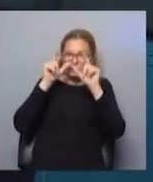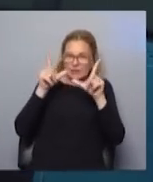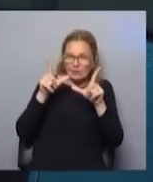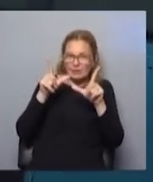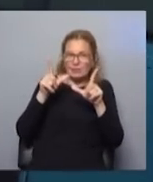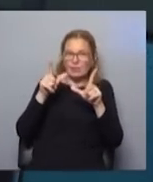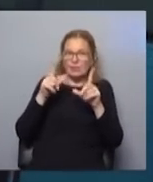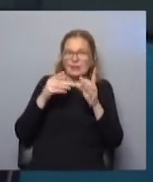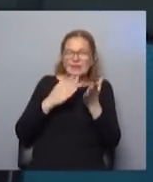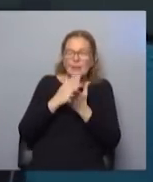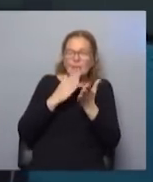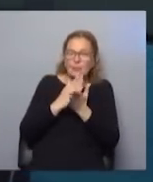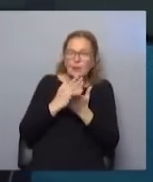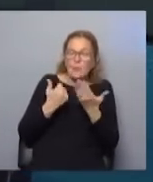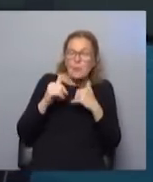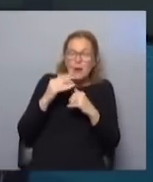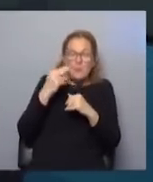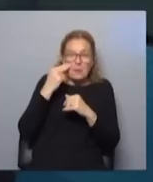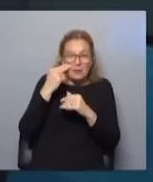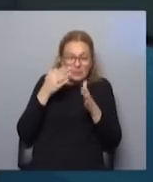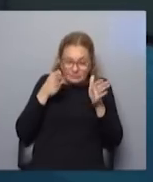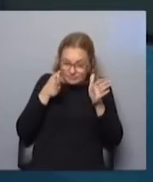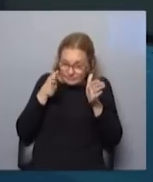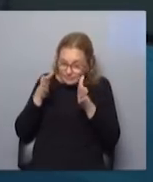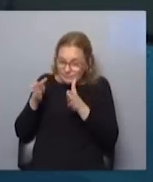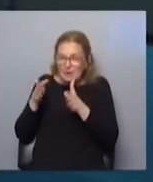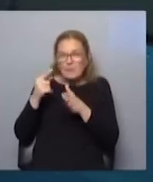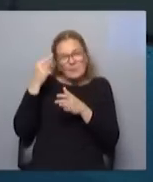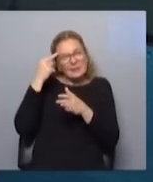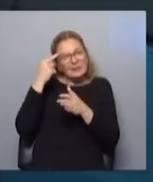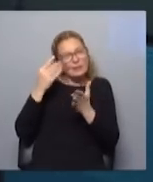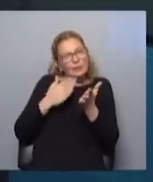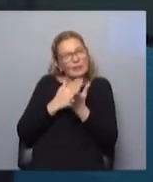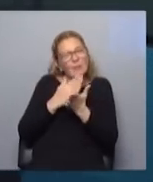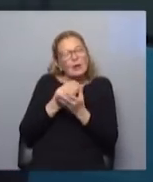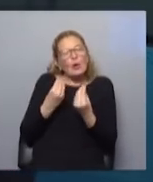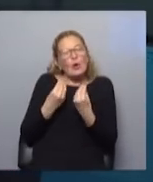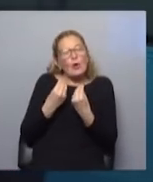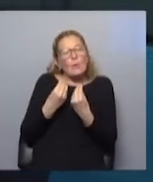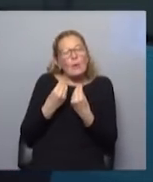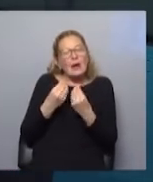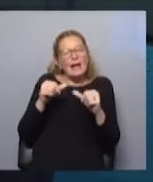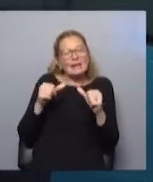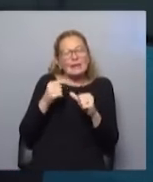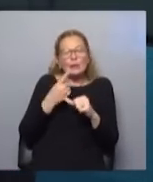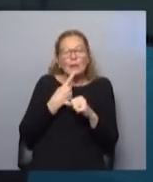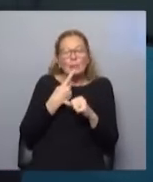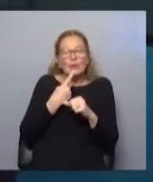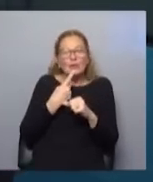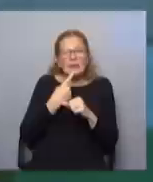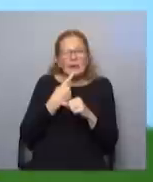cosas que siempre le prestábamos pero ahora con mucho más intensidad y siempre con la espectativa de cómo articular con las políticas nacionales